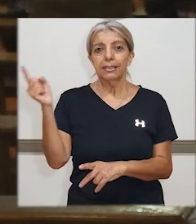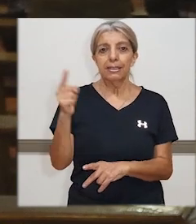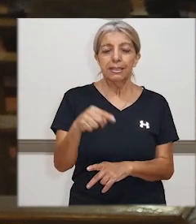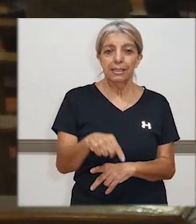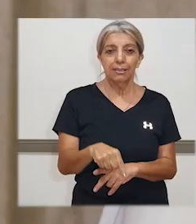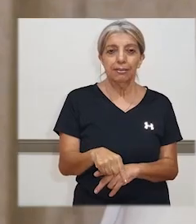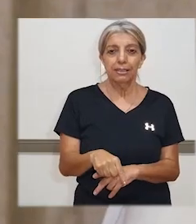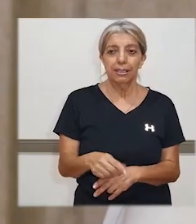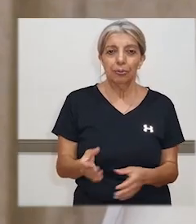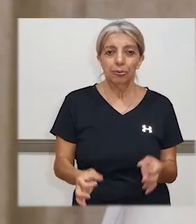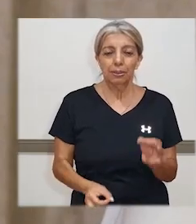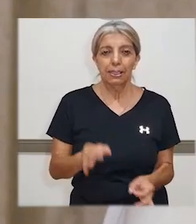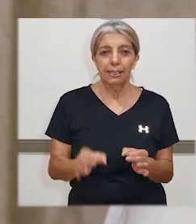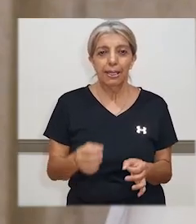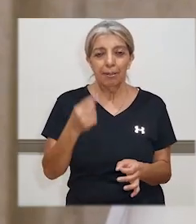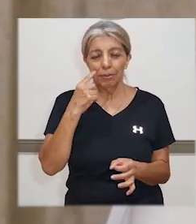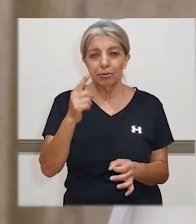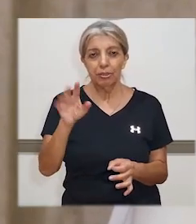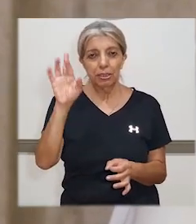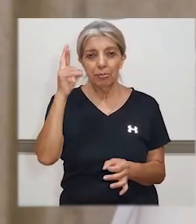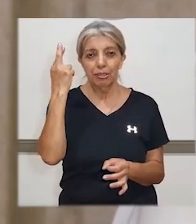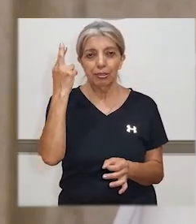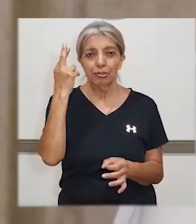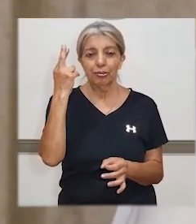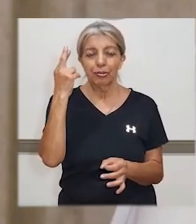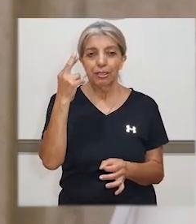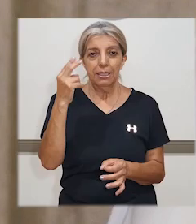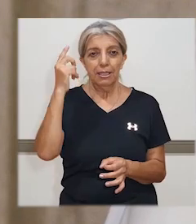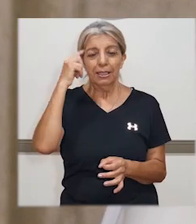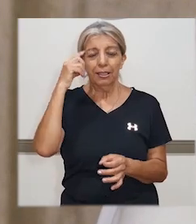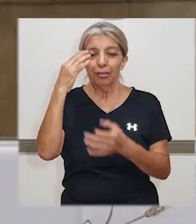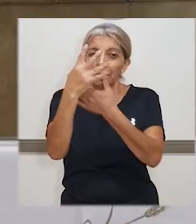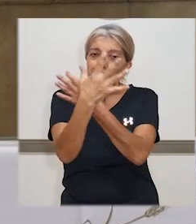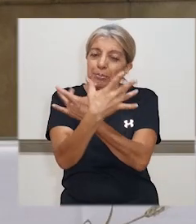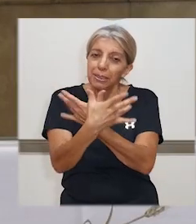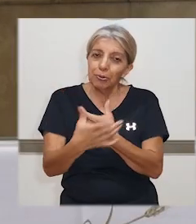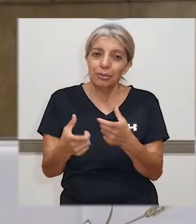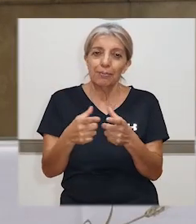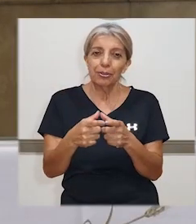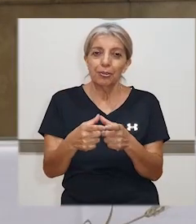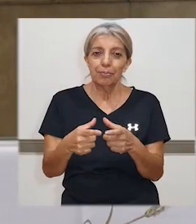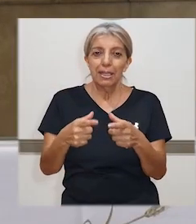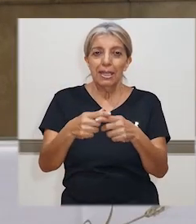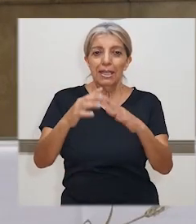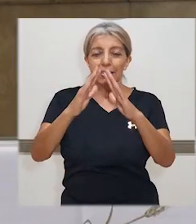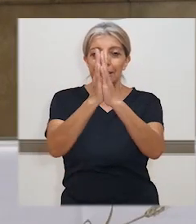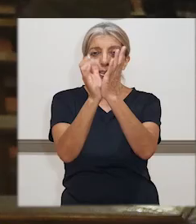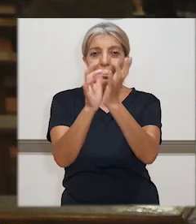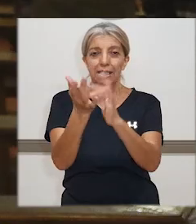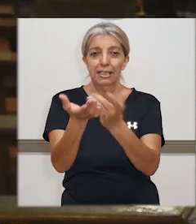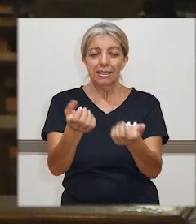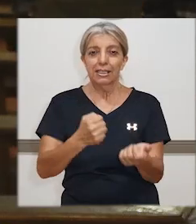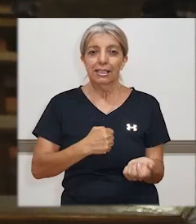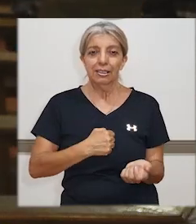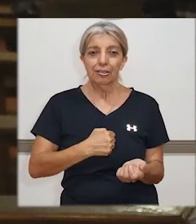Todopoderoso. Desde allí ha de venir a juzgar a vivos y a muertos. Creo en el Espíritu Santo,